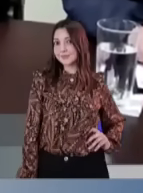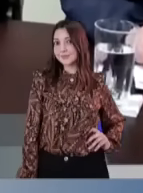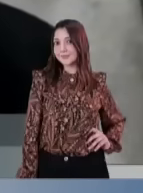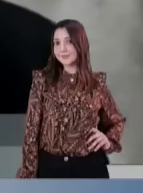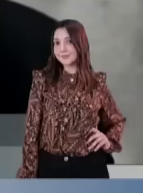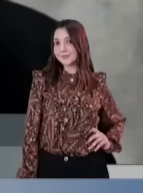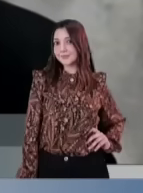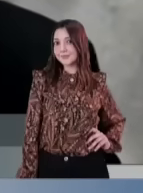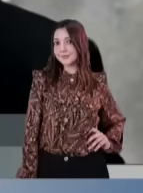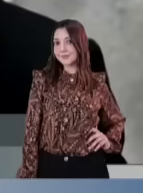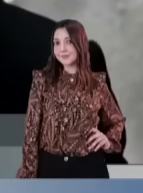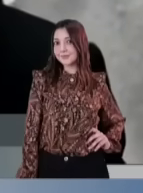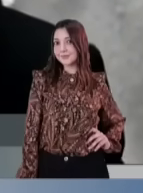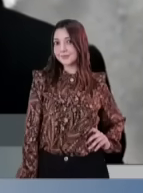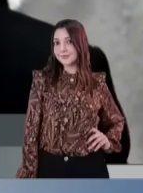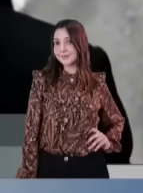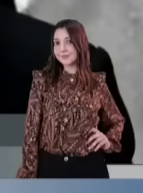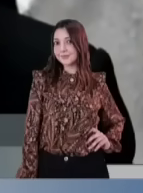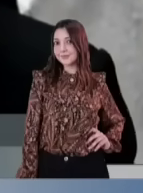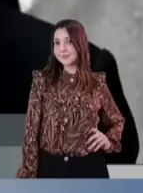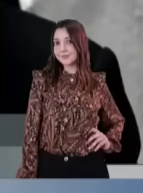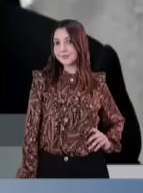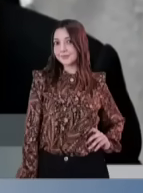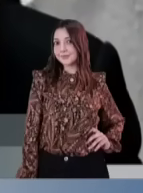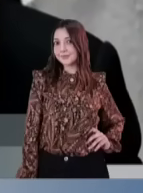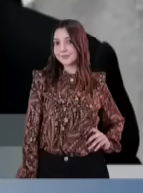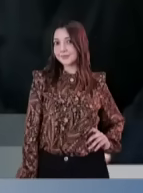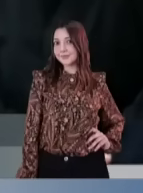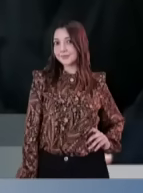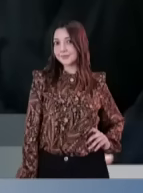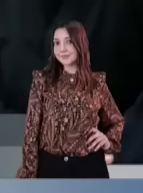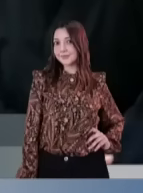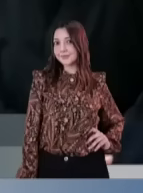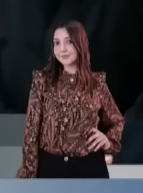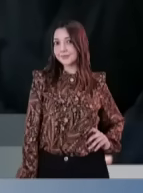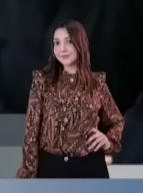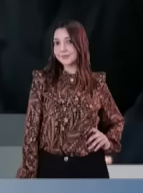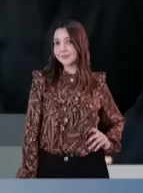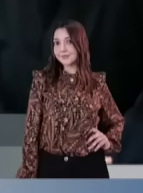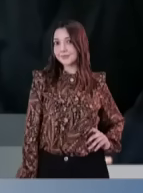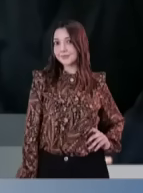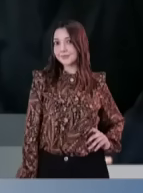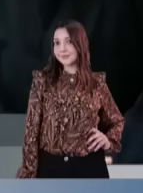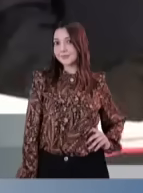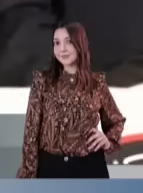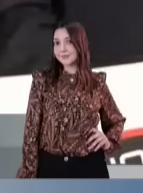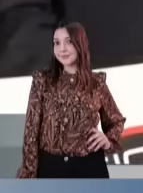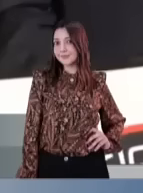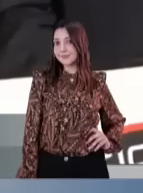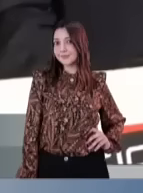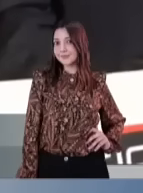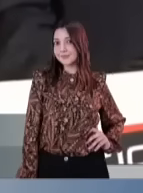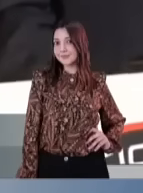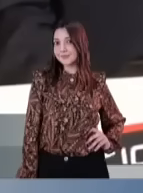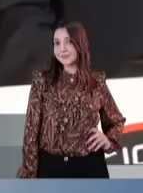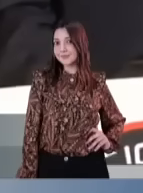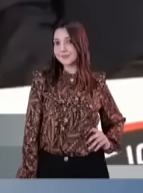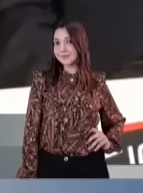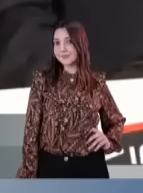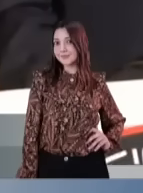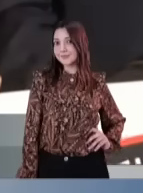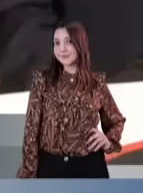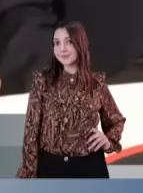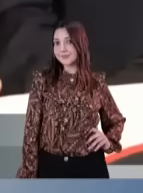Partido Comunista, pero los demás son partidos nuevos, también el socialismo democrático, personas que quieran participar de este Ejecutivo que tiene todo cuesta arriba.